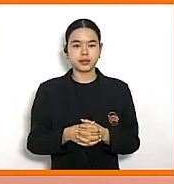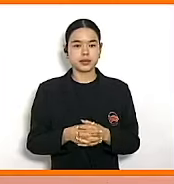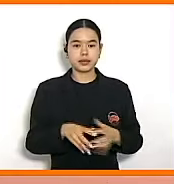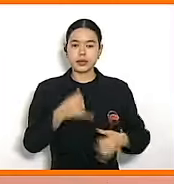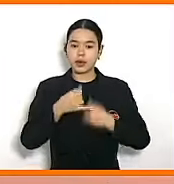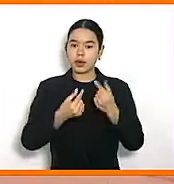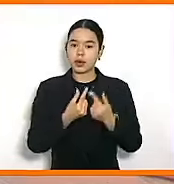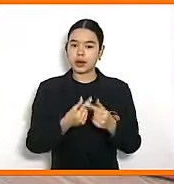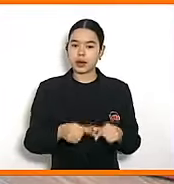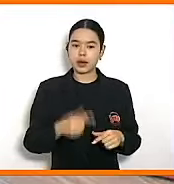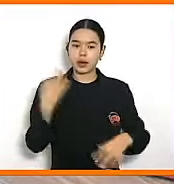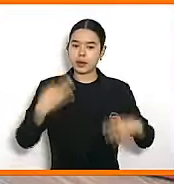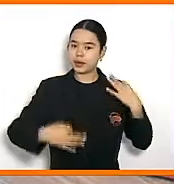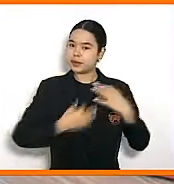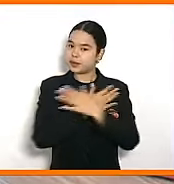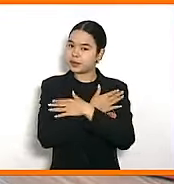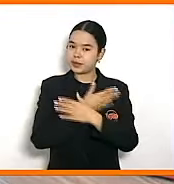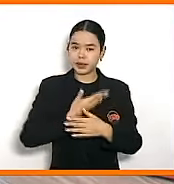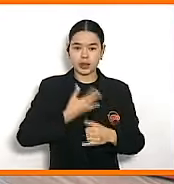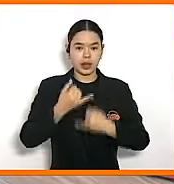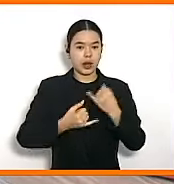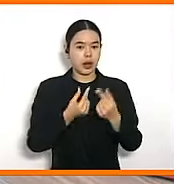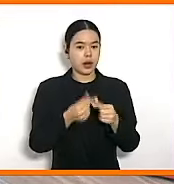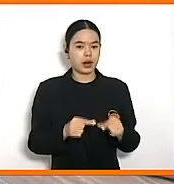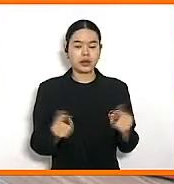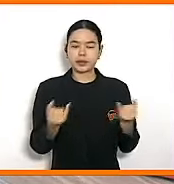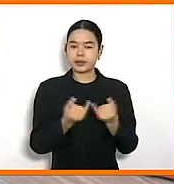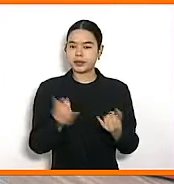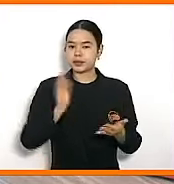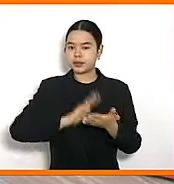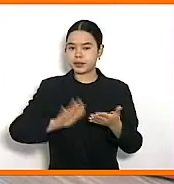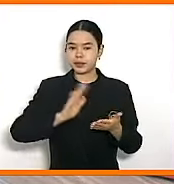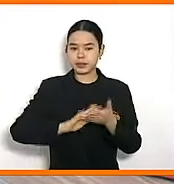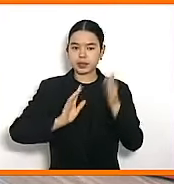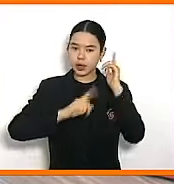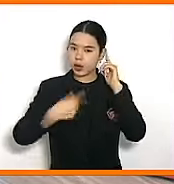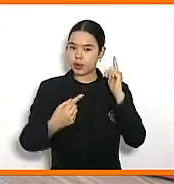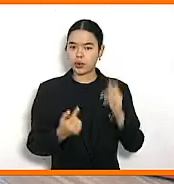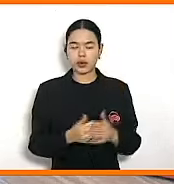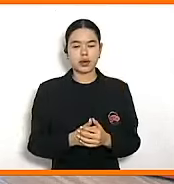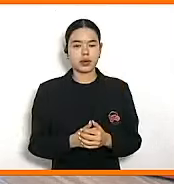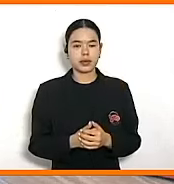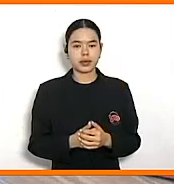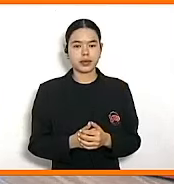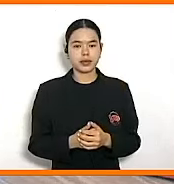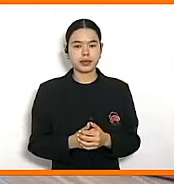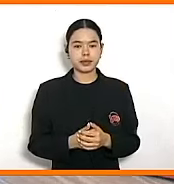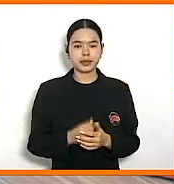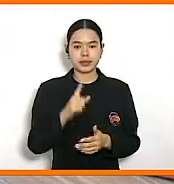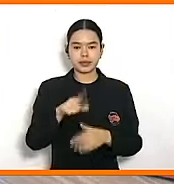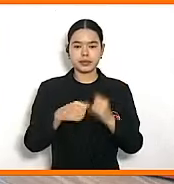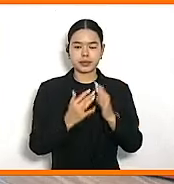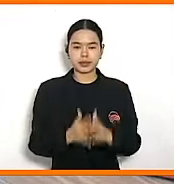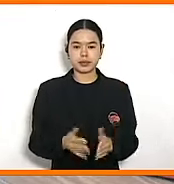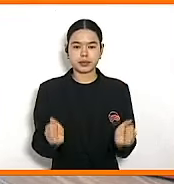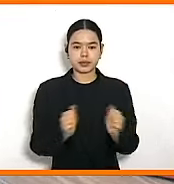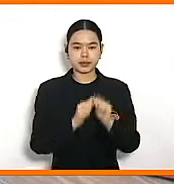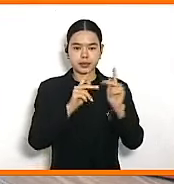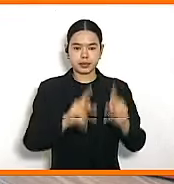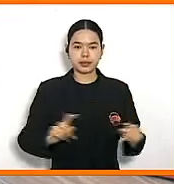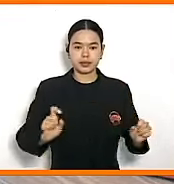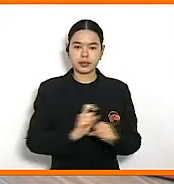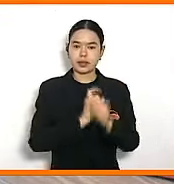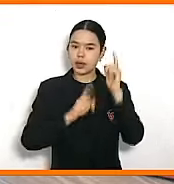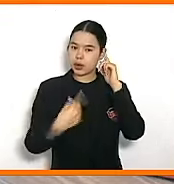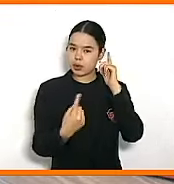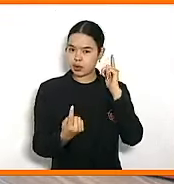jugada gratis. Felicidades, tienes una jugada gratis equivalente al mismo monto que invertiste esta noche en Diaria. Si sos parte de nuestros jugadores, para